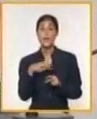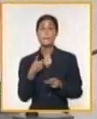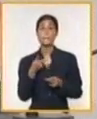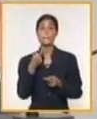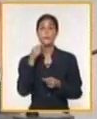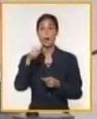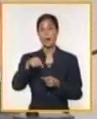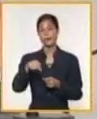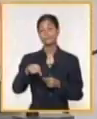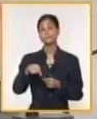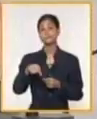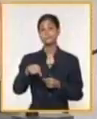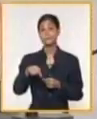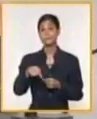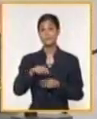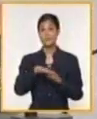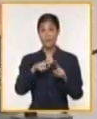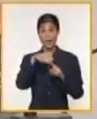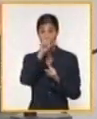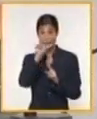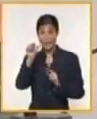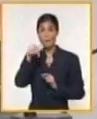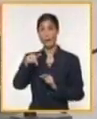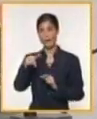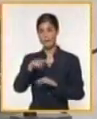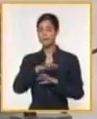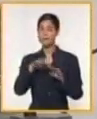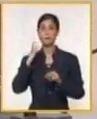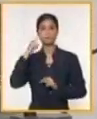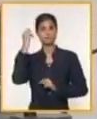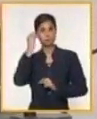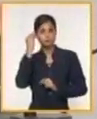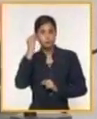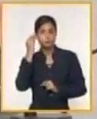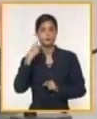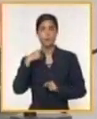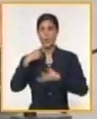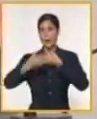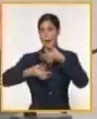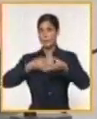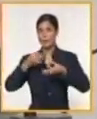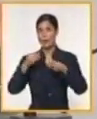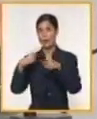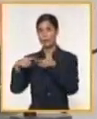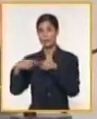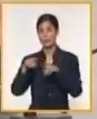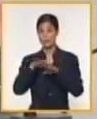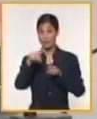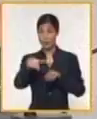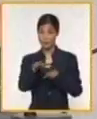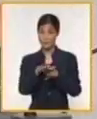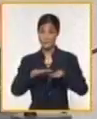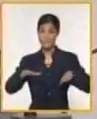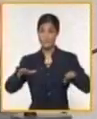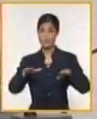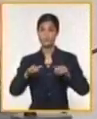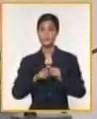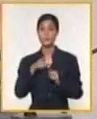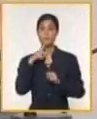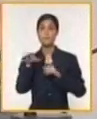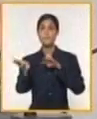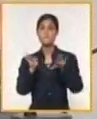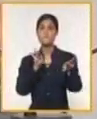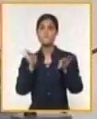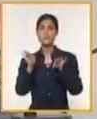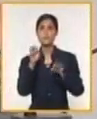nuestro país. Y sobre ese tema estaremos analizando, debatiendo, comentando hoy en la Mesa Redonda. Me acompañan, como es habitual